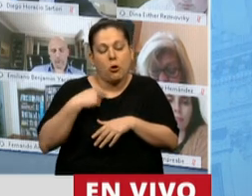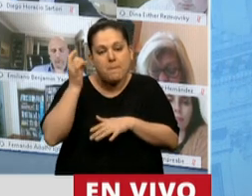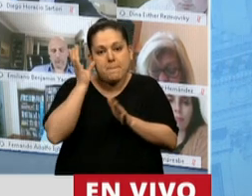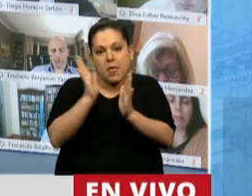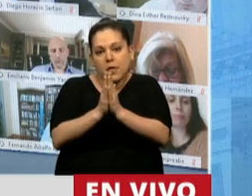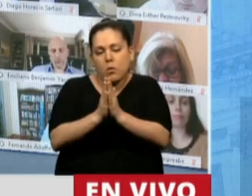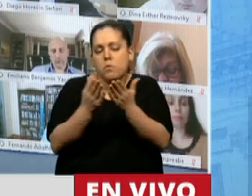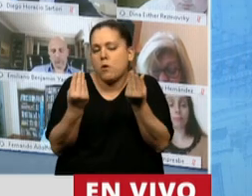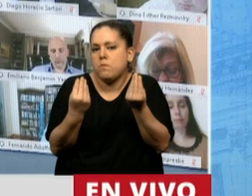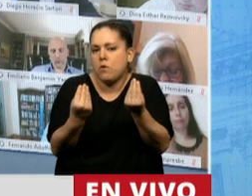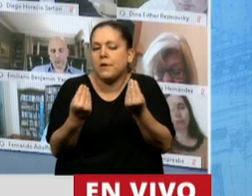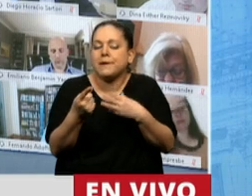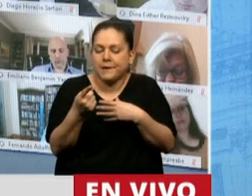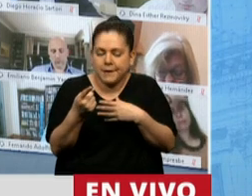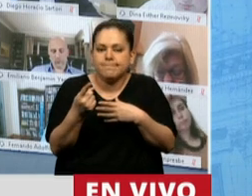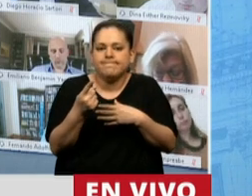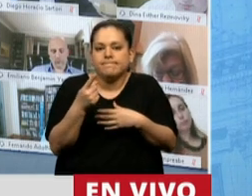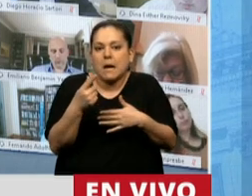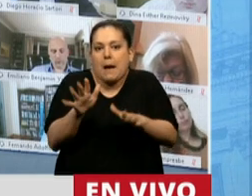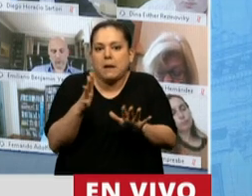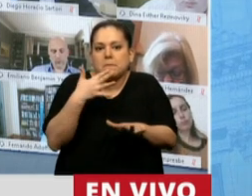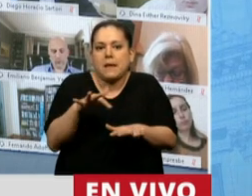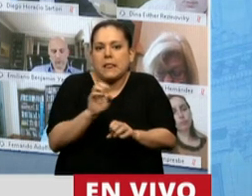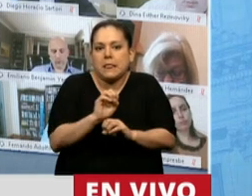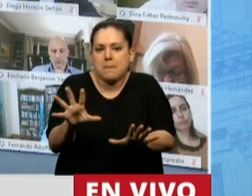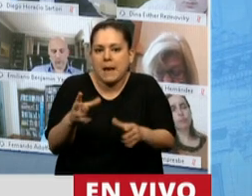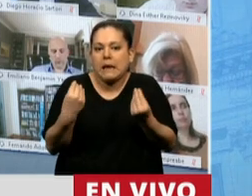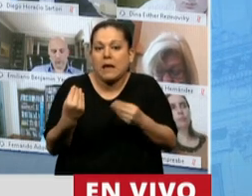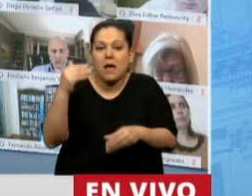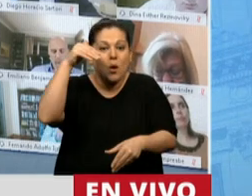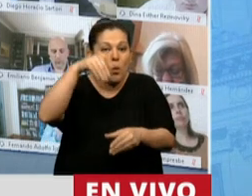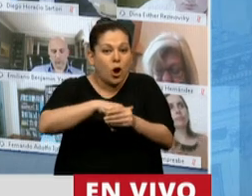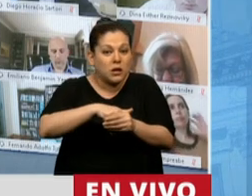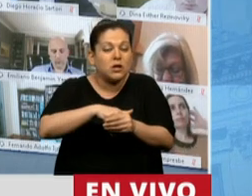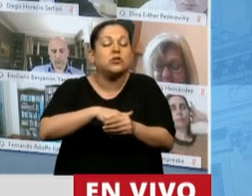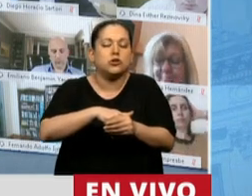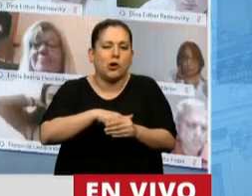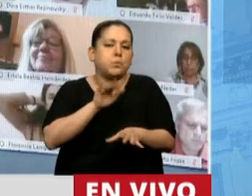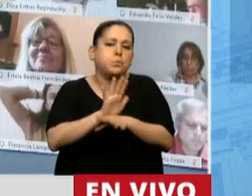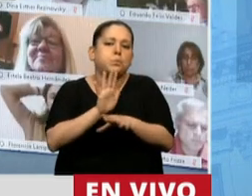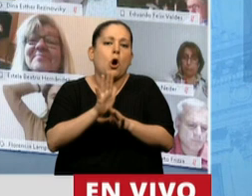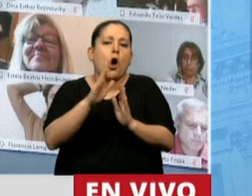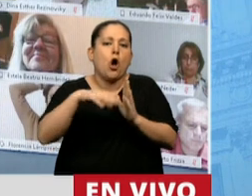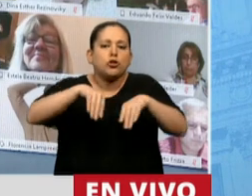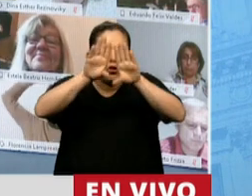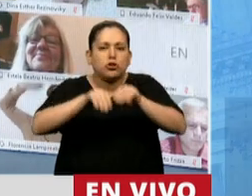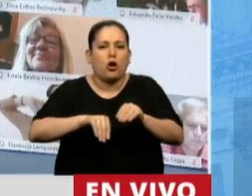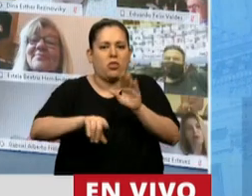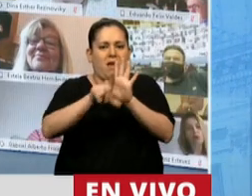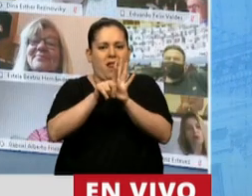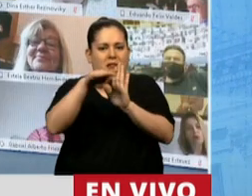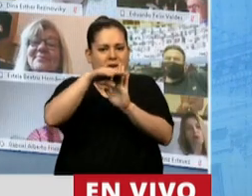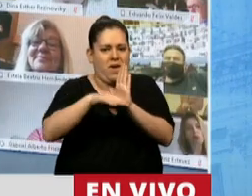por por por haber entendido mal que la votación en principio era solamente en general